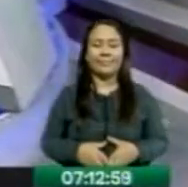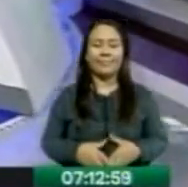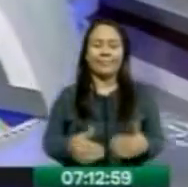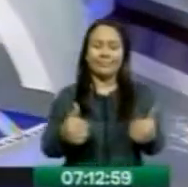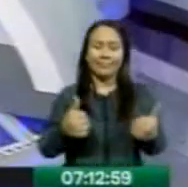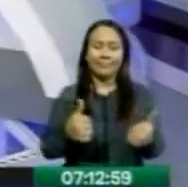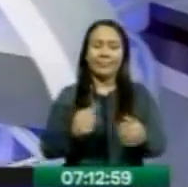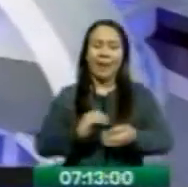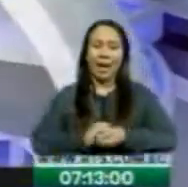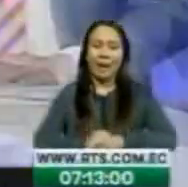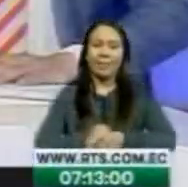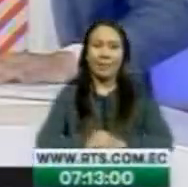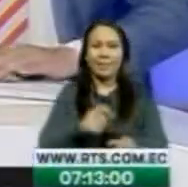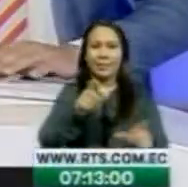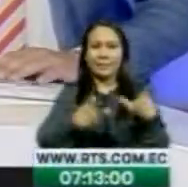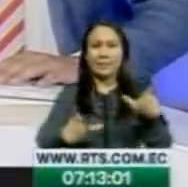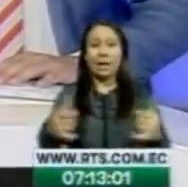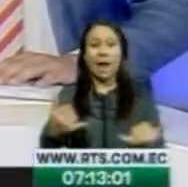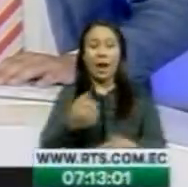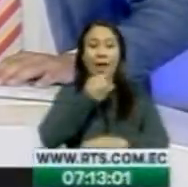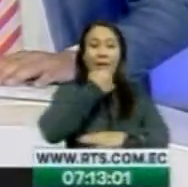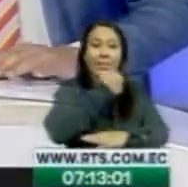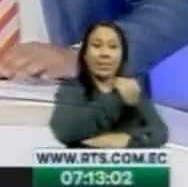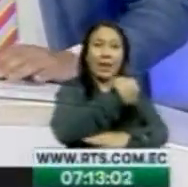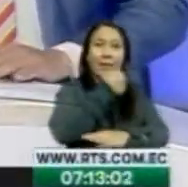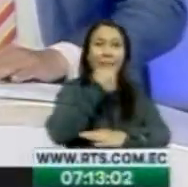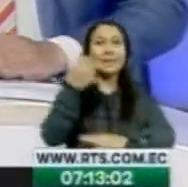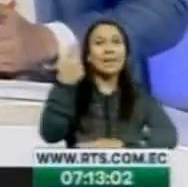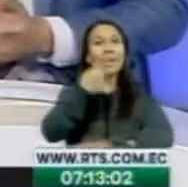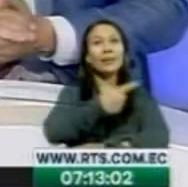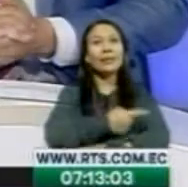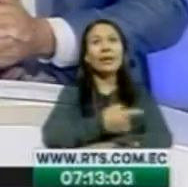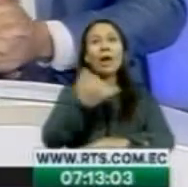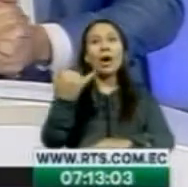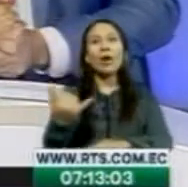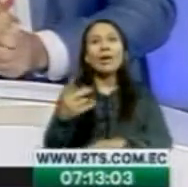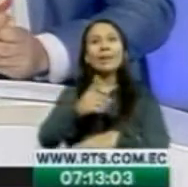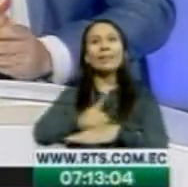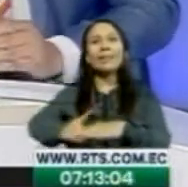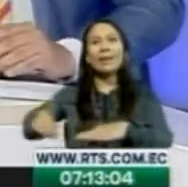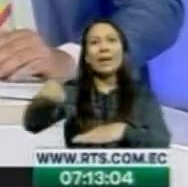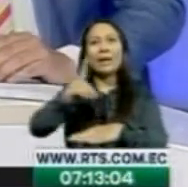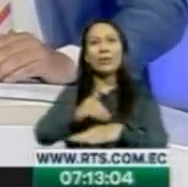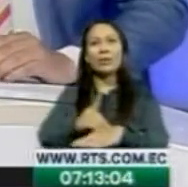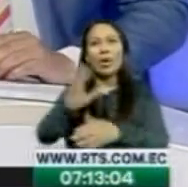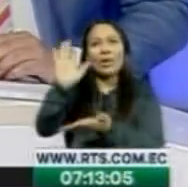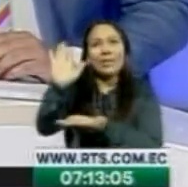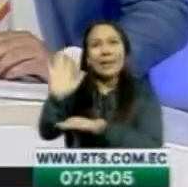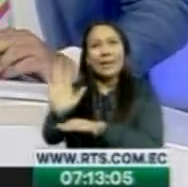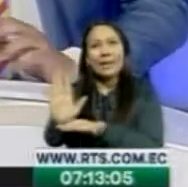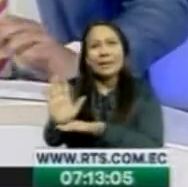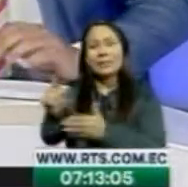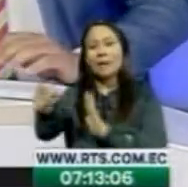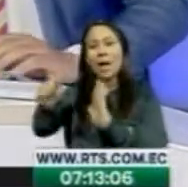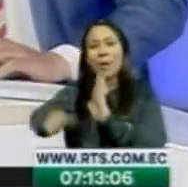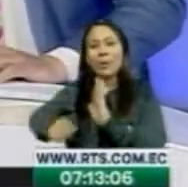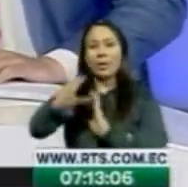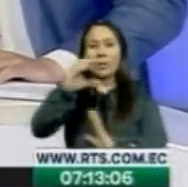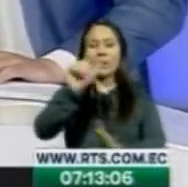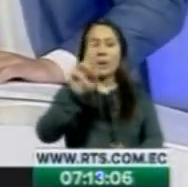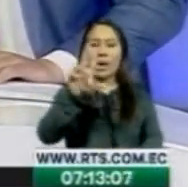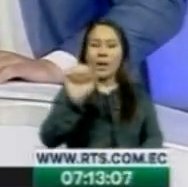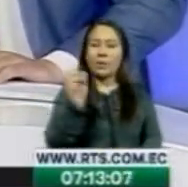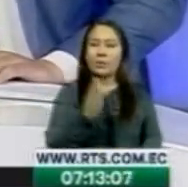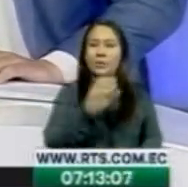Muy bien, amables televidentes, y a esta hora vamos con la entrevista del día. Tenemos al director general del IES, el abogado Carlos Alberto Vallejo, que estará